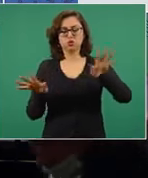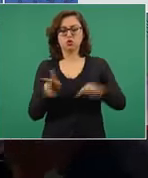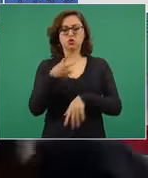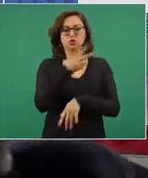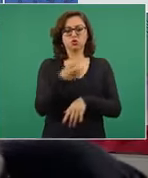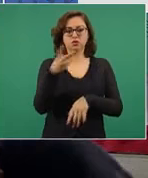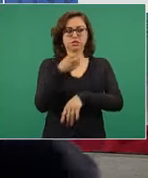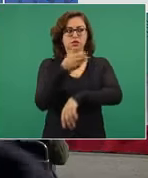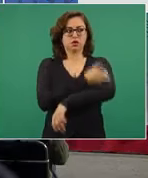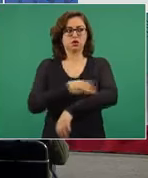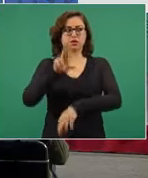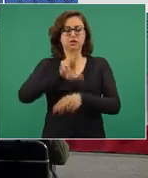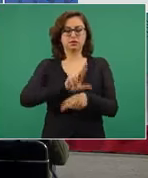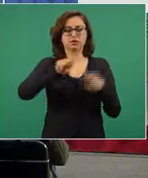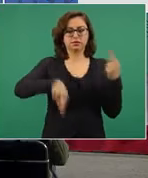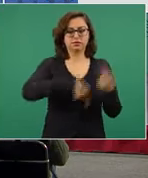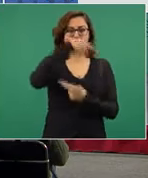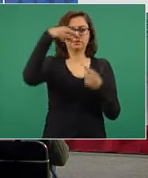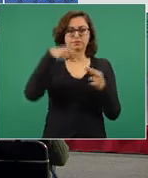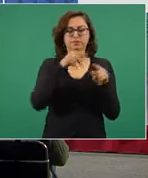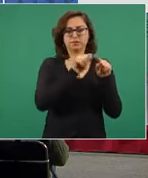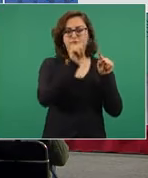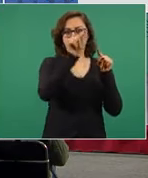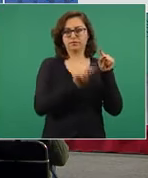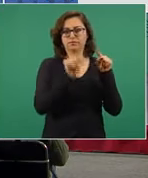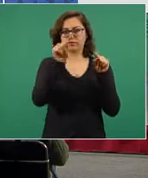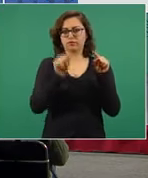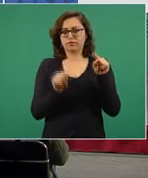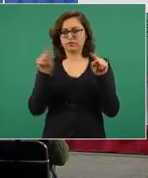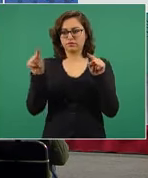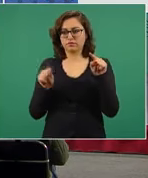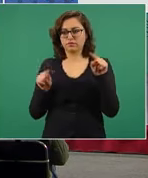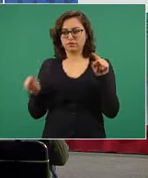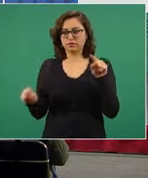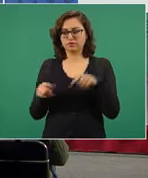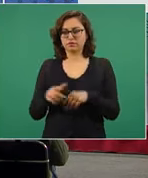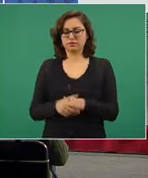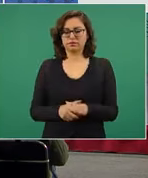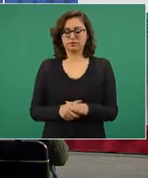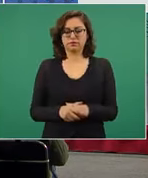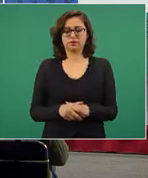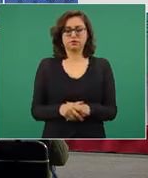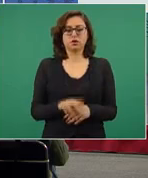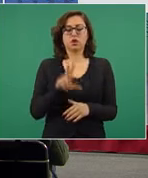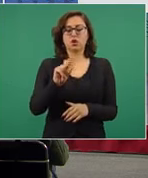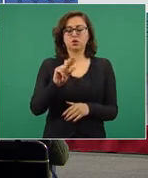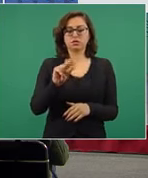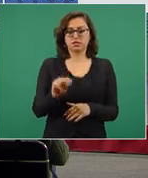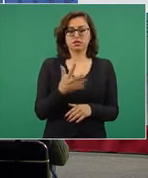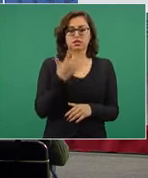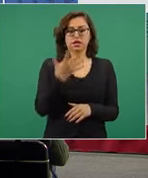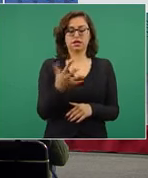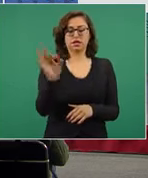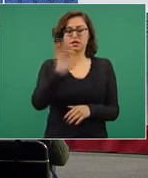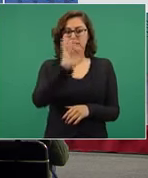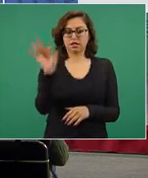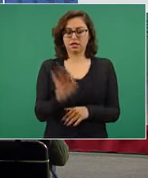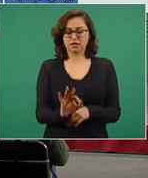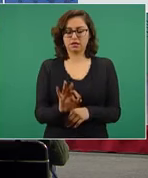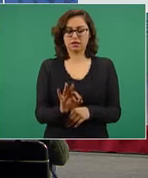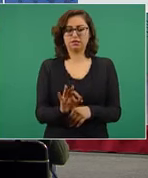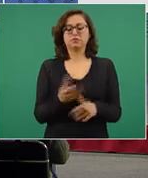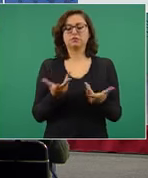regionales. De ese total, el 85% se encuentran desplegados. Y en apoyo a ese